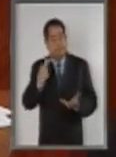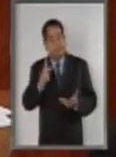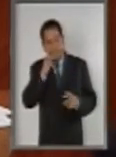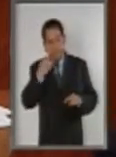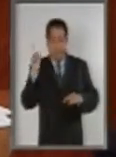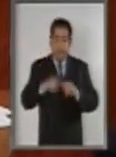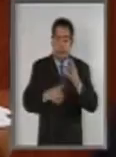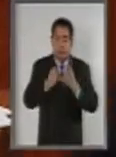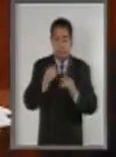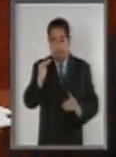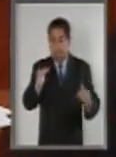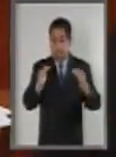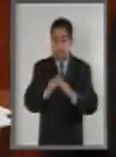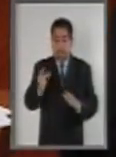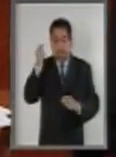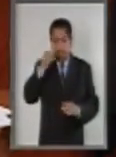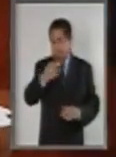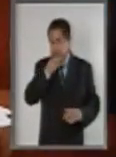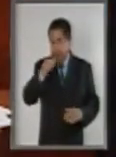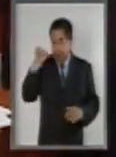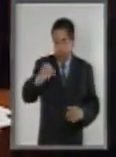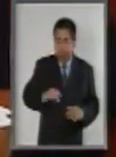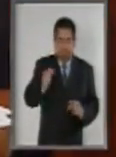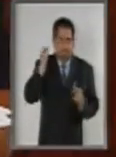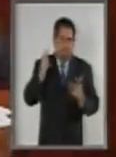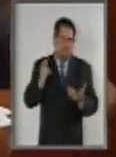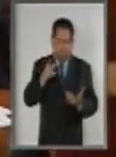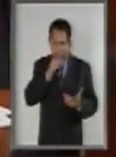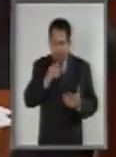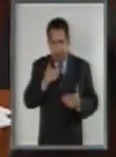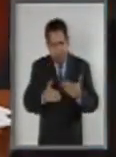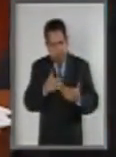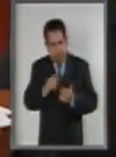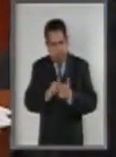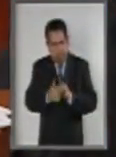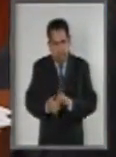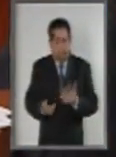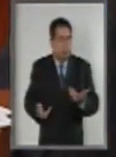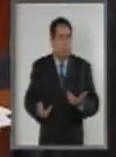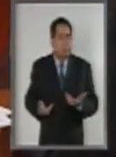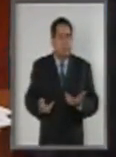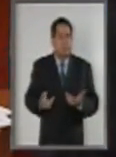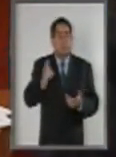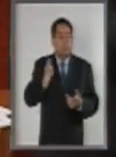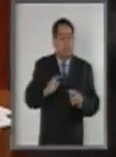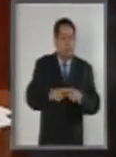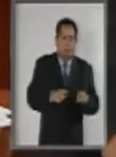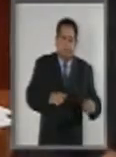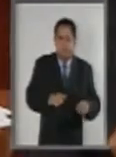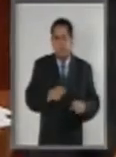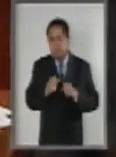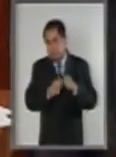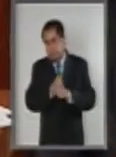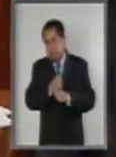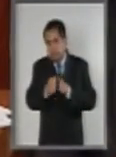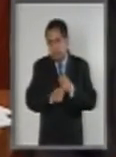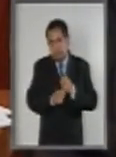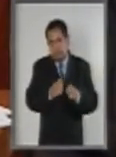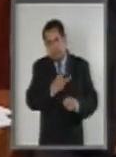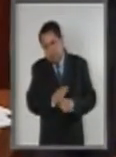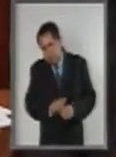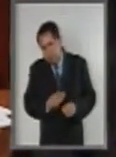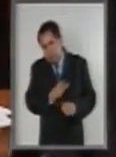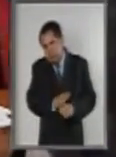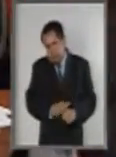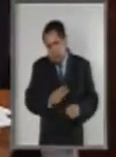eliminar lamentablemente de un solo momento, en una sola política, son un mal ancestral acumulado que tenemos